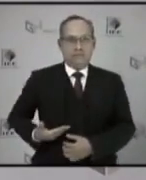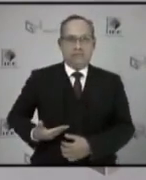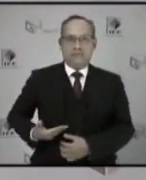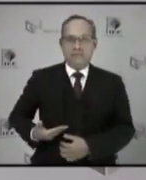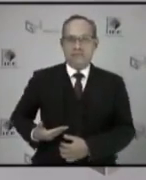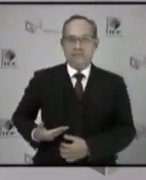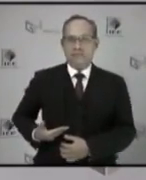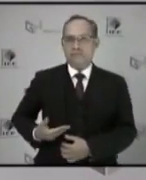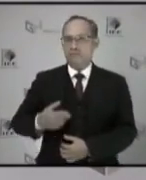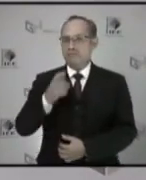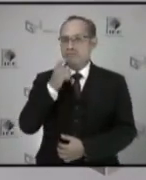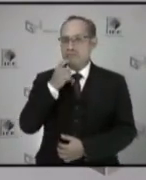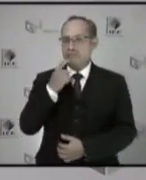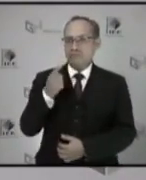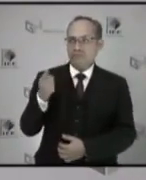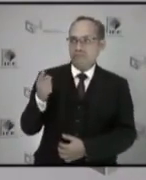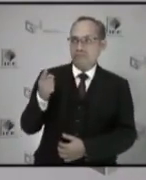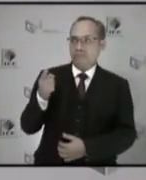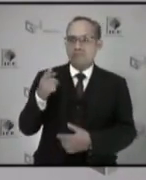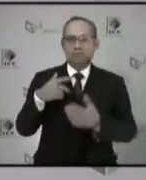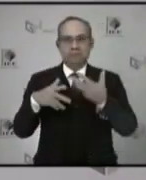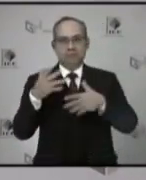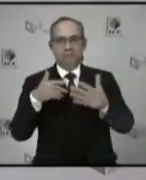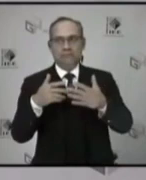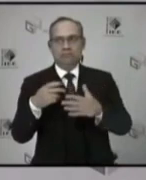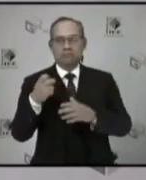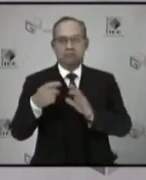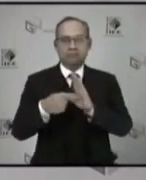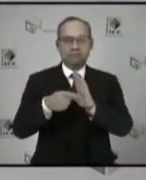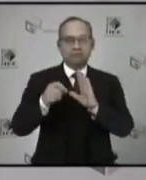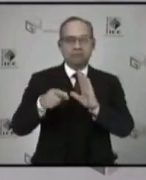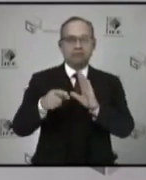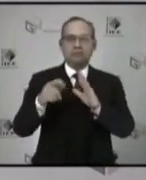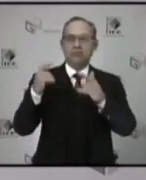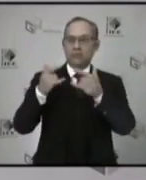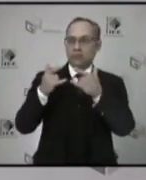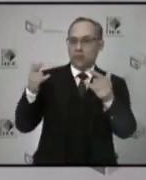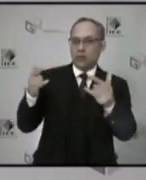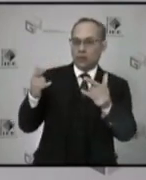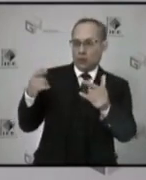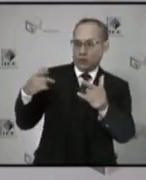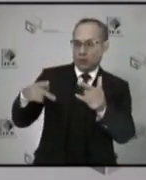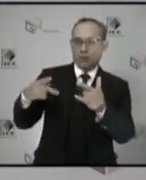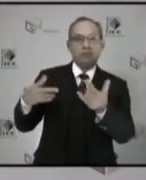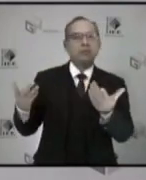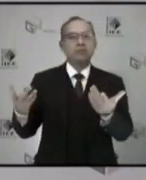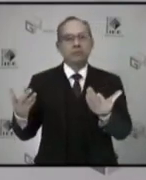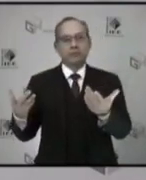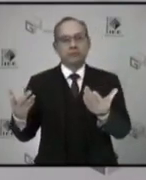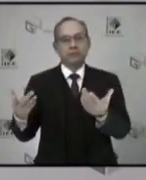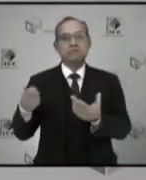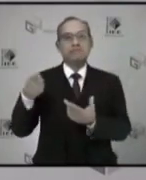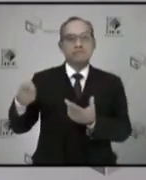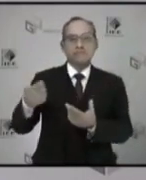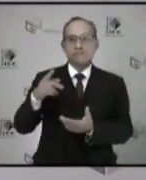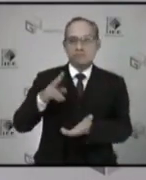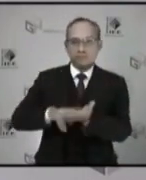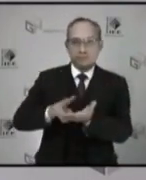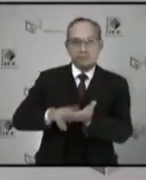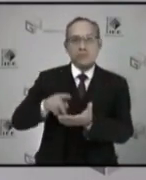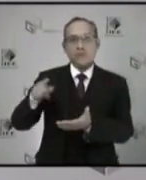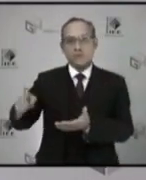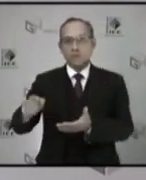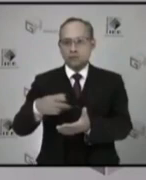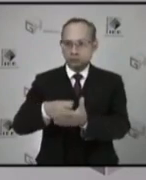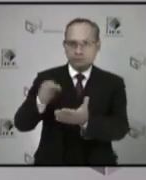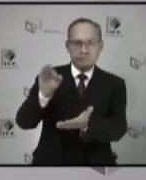nada que decir acerca de ti, de tu historia, de tus resultados, de tu valor, de tu coraje, de tu entrega,